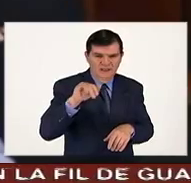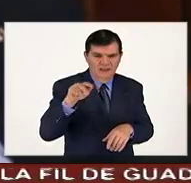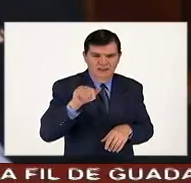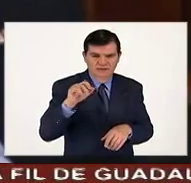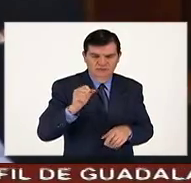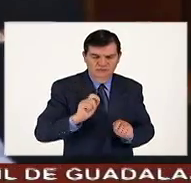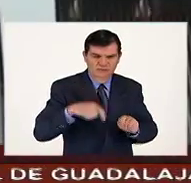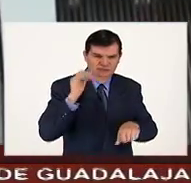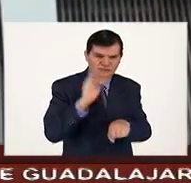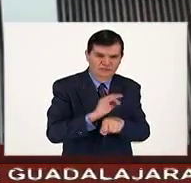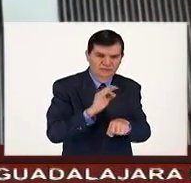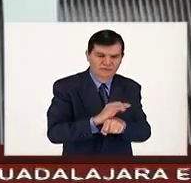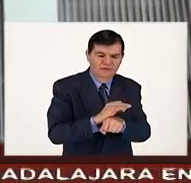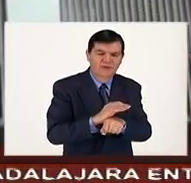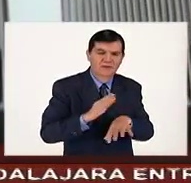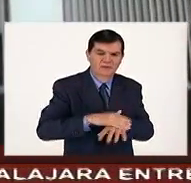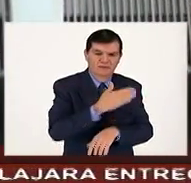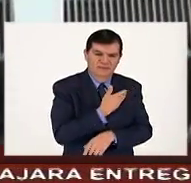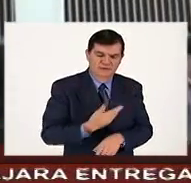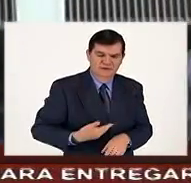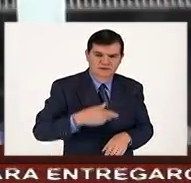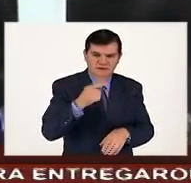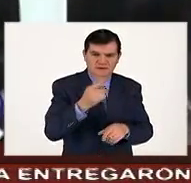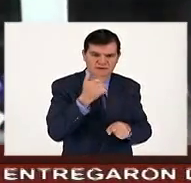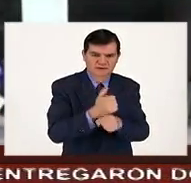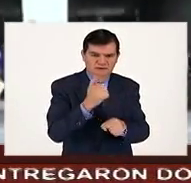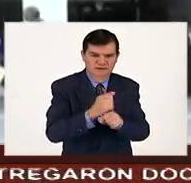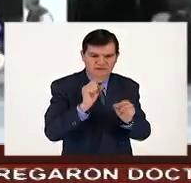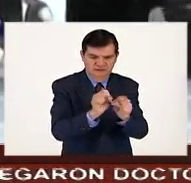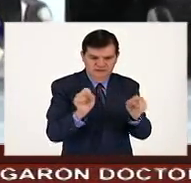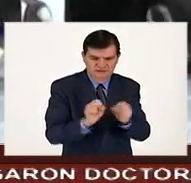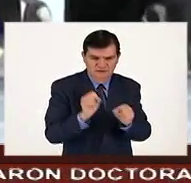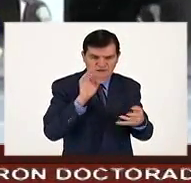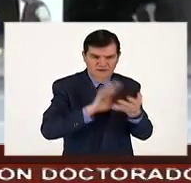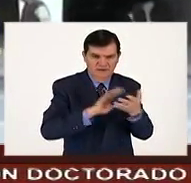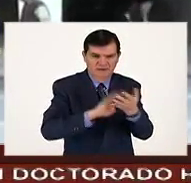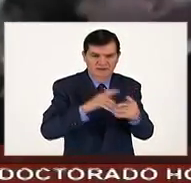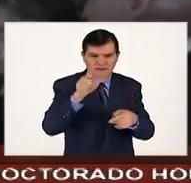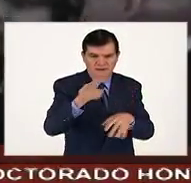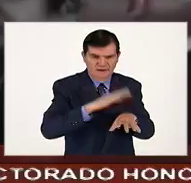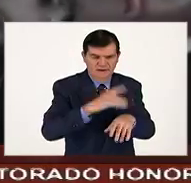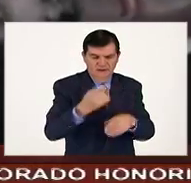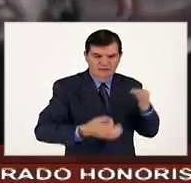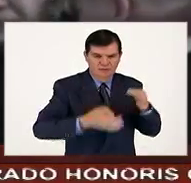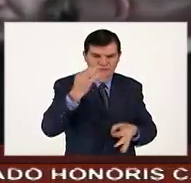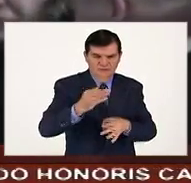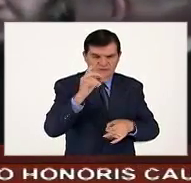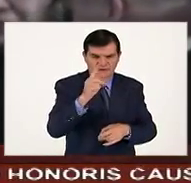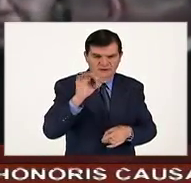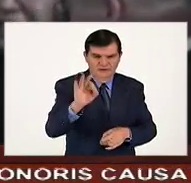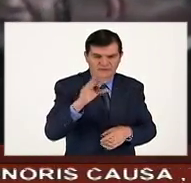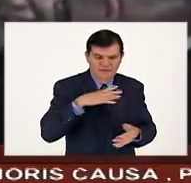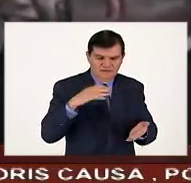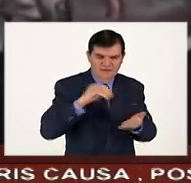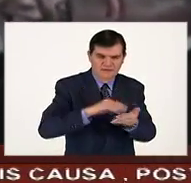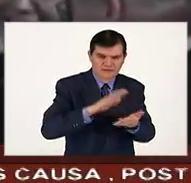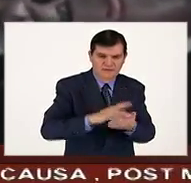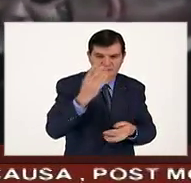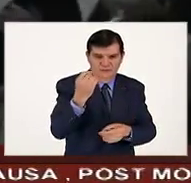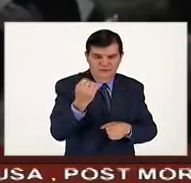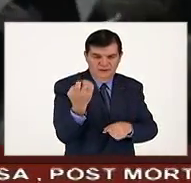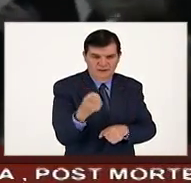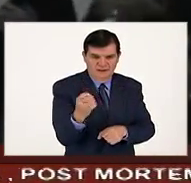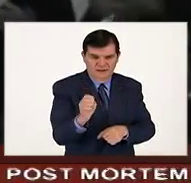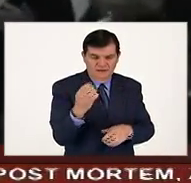Jesús Medel Díaz, presidenta de la sexta sala de lo penal del Tribunal Superior de Justicia del Distrito Federal. Se notificó que el 9 de